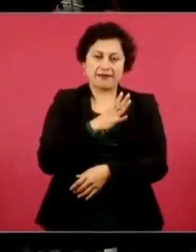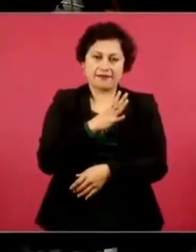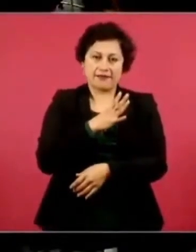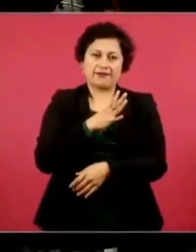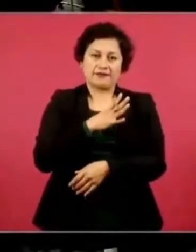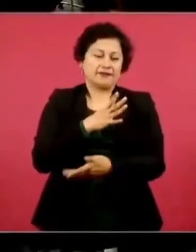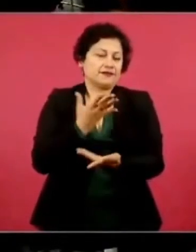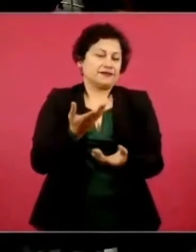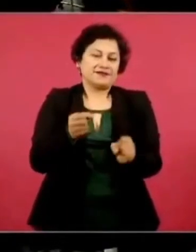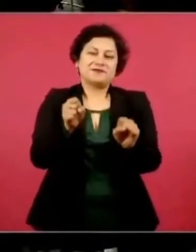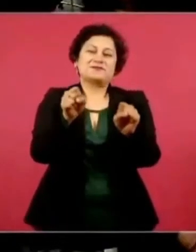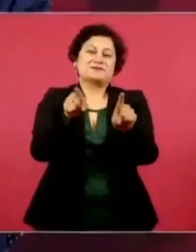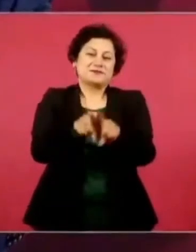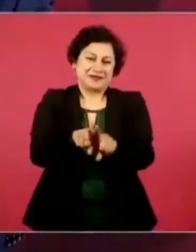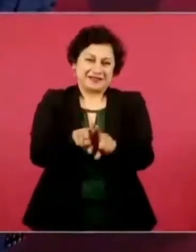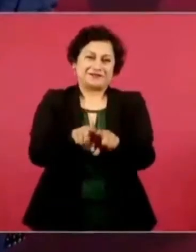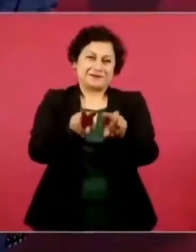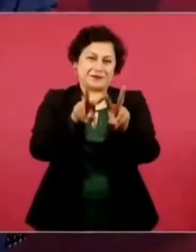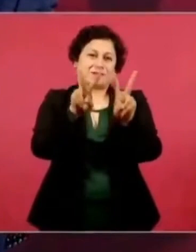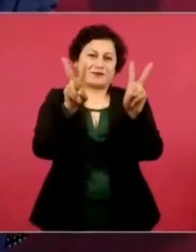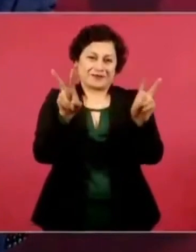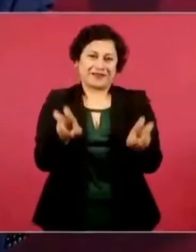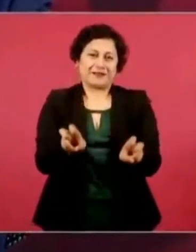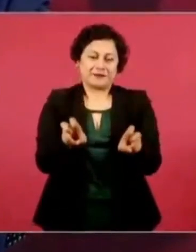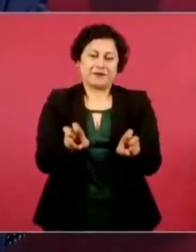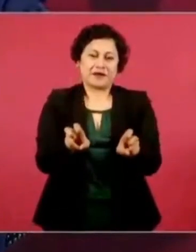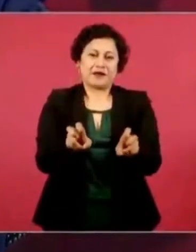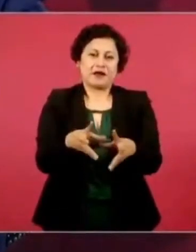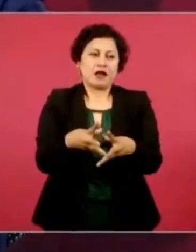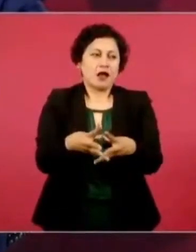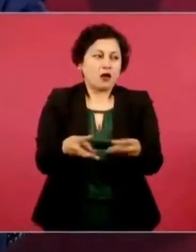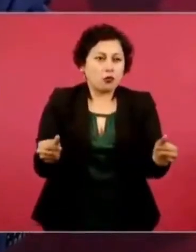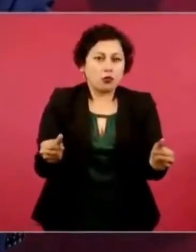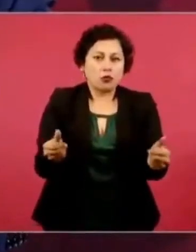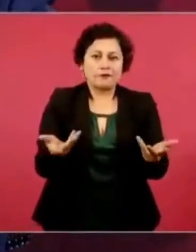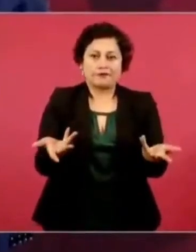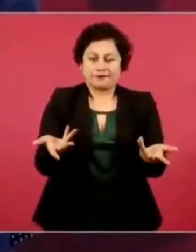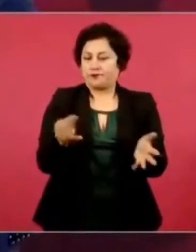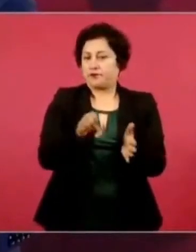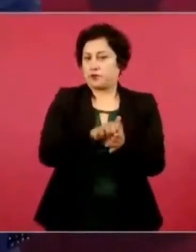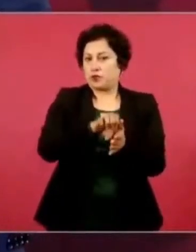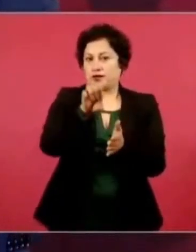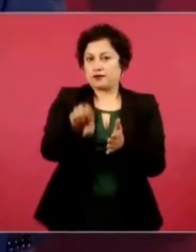Ah, de repente aparece de que